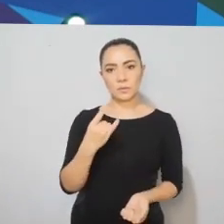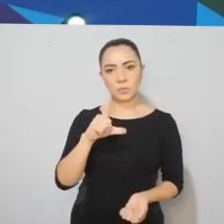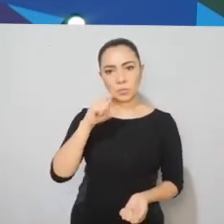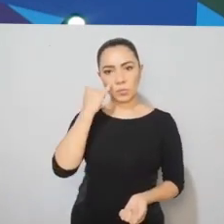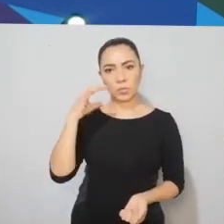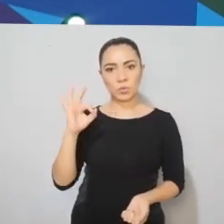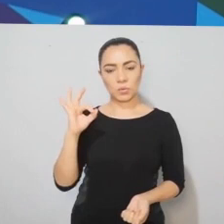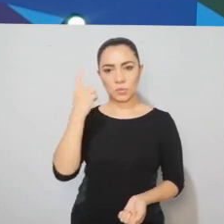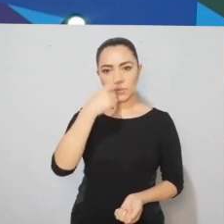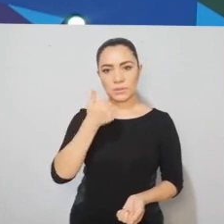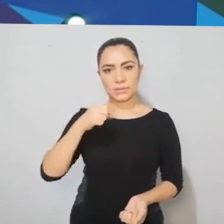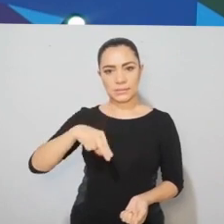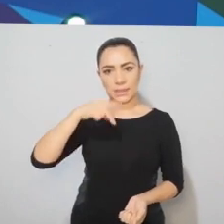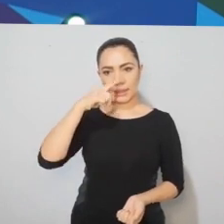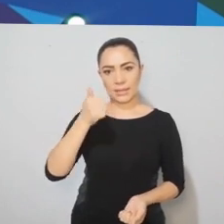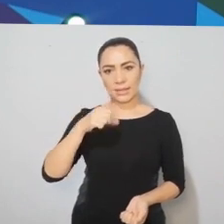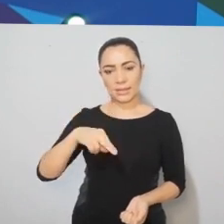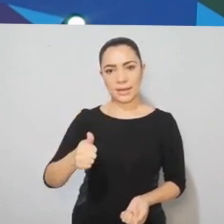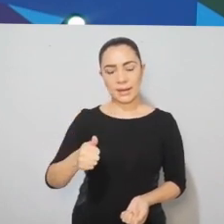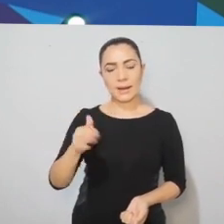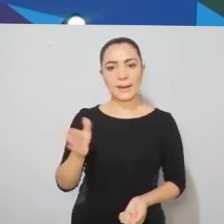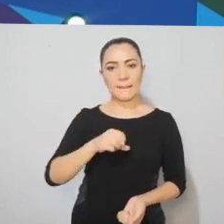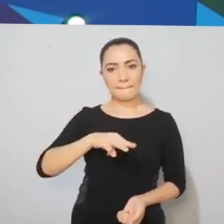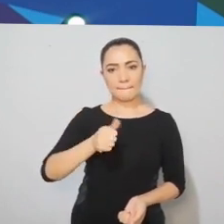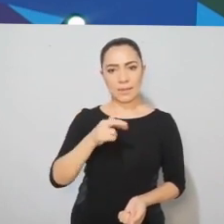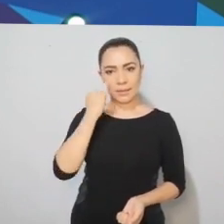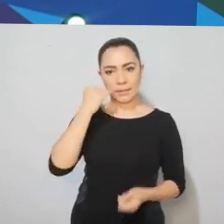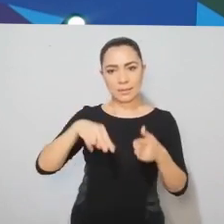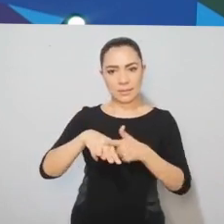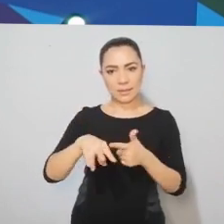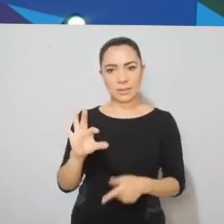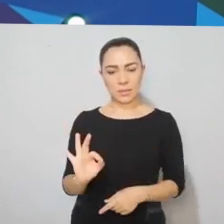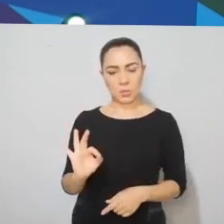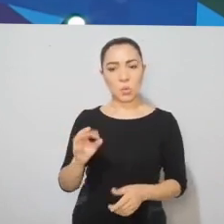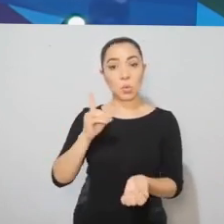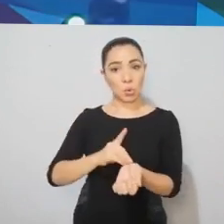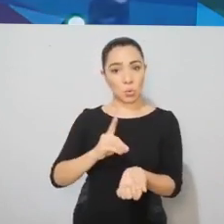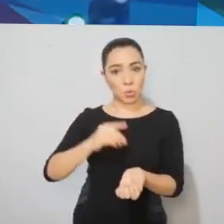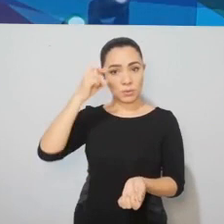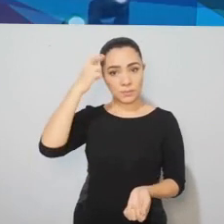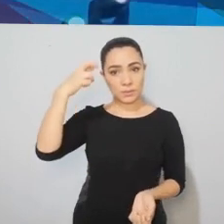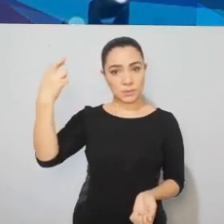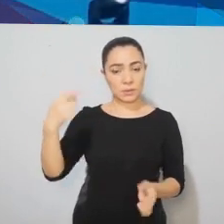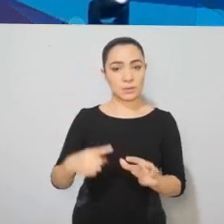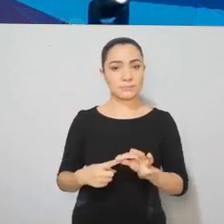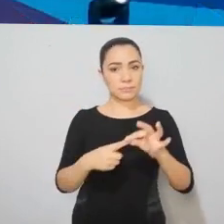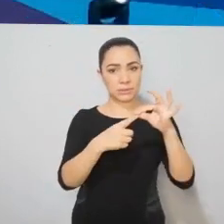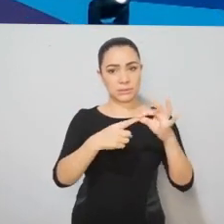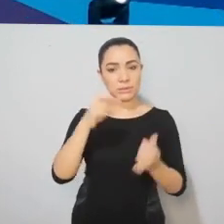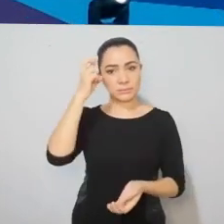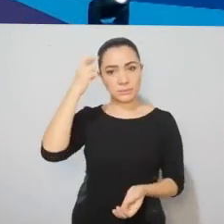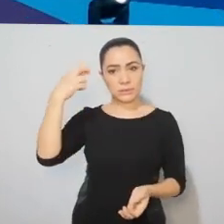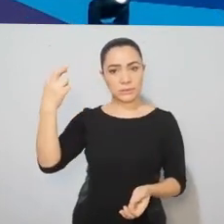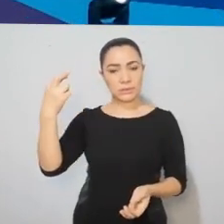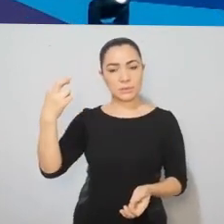Mariño. Es doctor en psicología con especialidad en psicología clínica de la Universidad